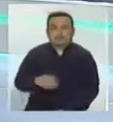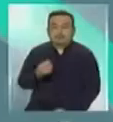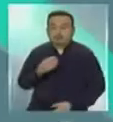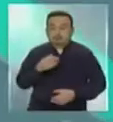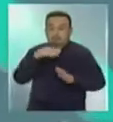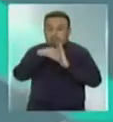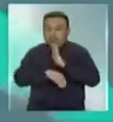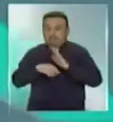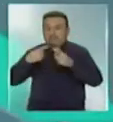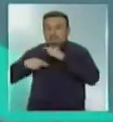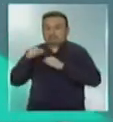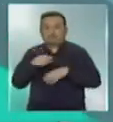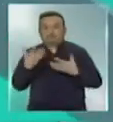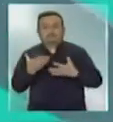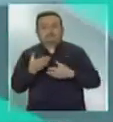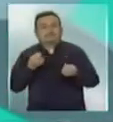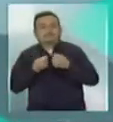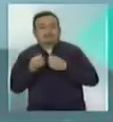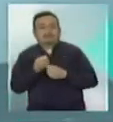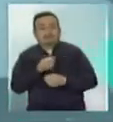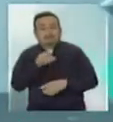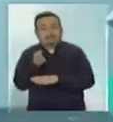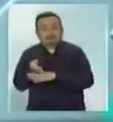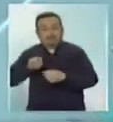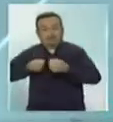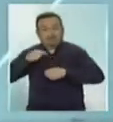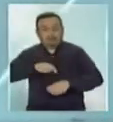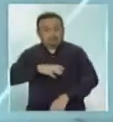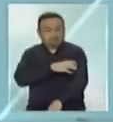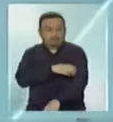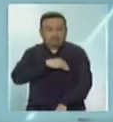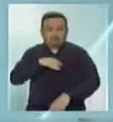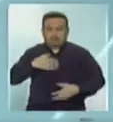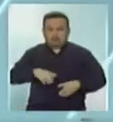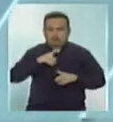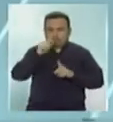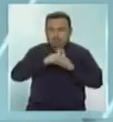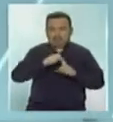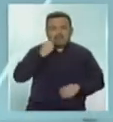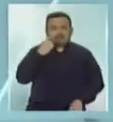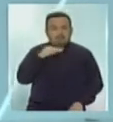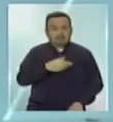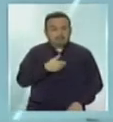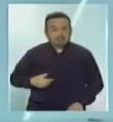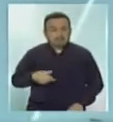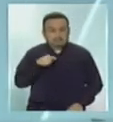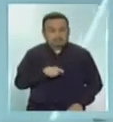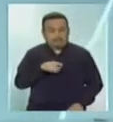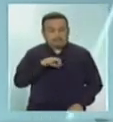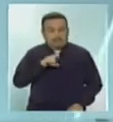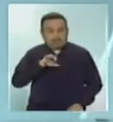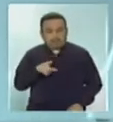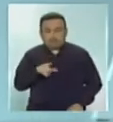Bueno, una caída histórica sufrieron las ventas presenciales del comercio en la región metropolitana durante el mes de abril. El presidente del gremio,